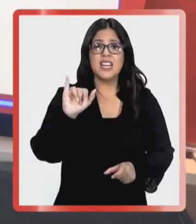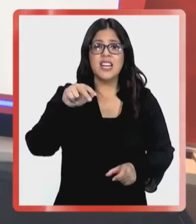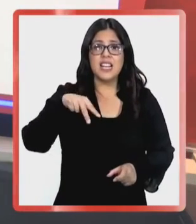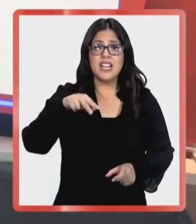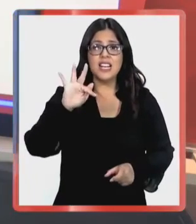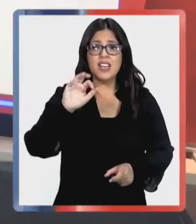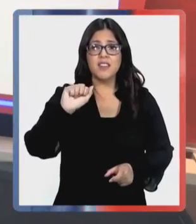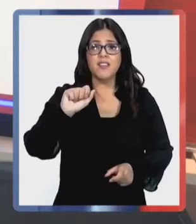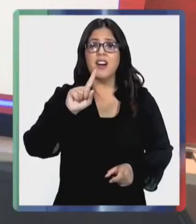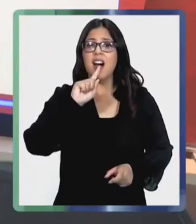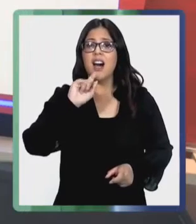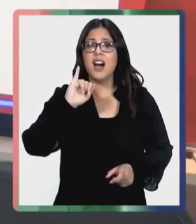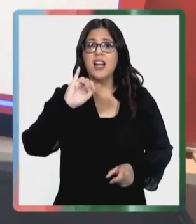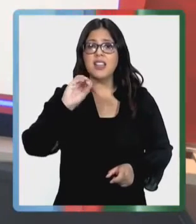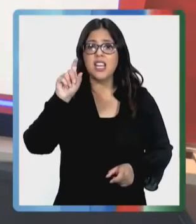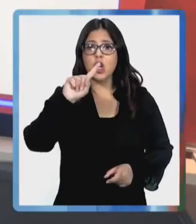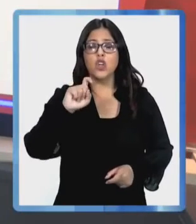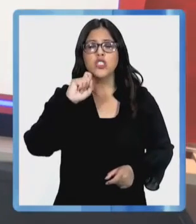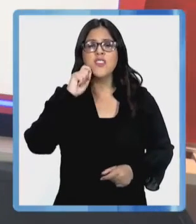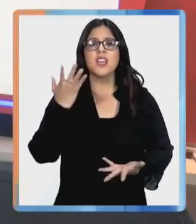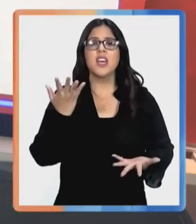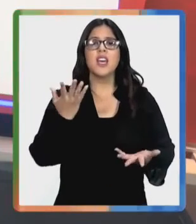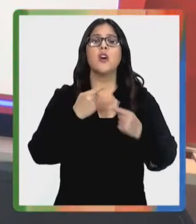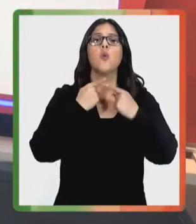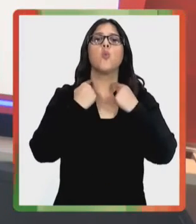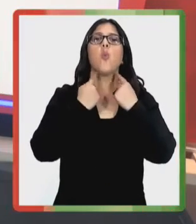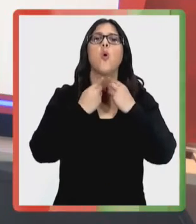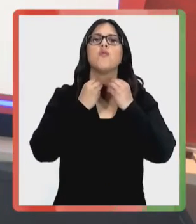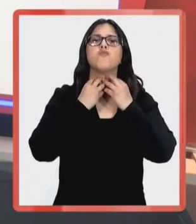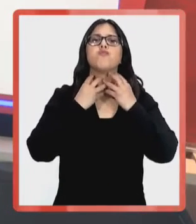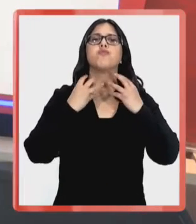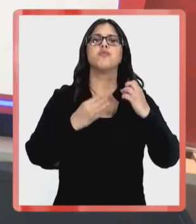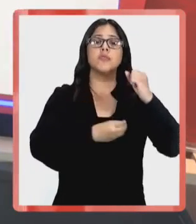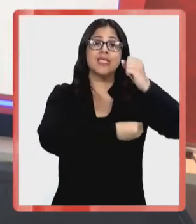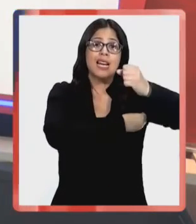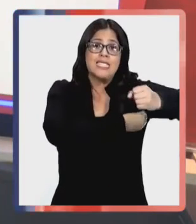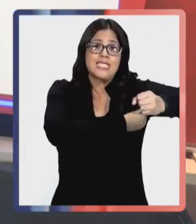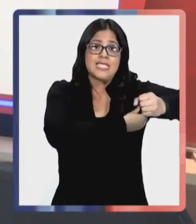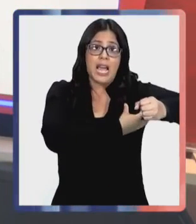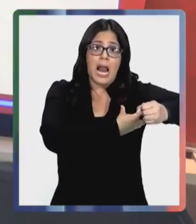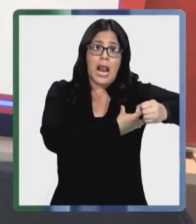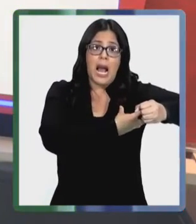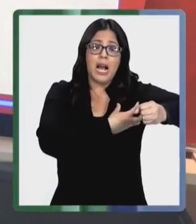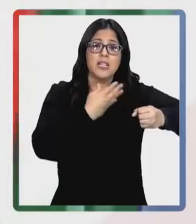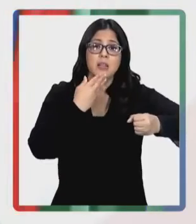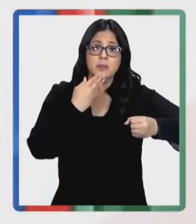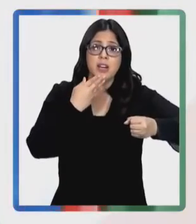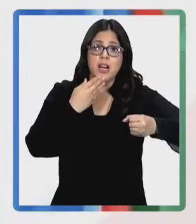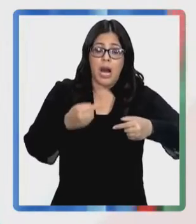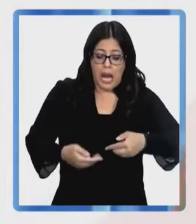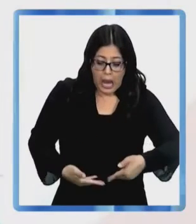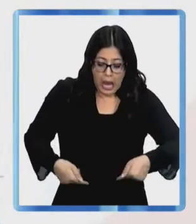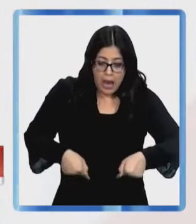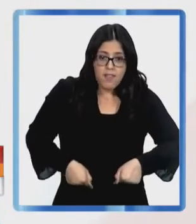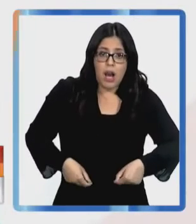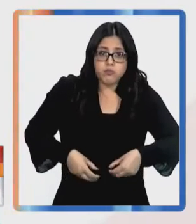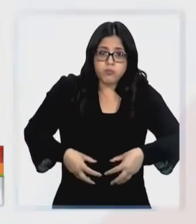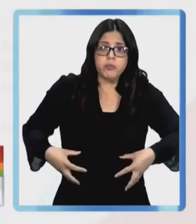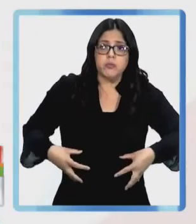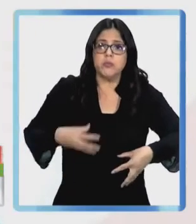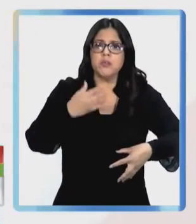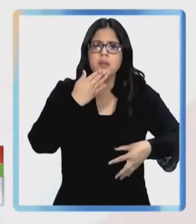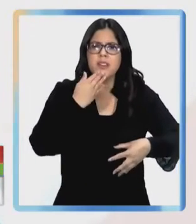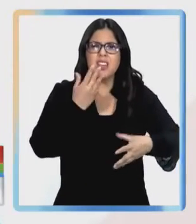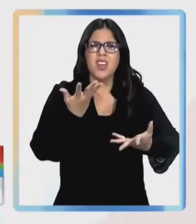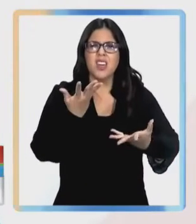de los ganglios. Los ganglios, ¿cierto?, se ubican en el cuello, en las axilas, en la zona inguinal, y empiezan a aparecer como